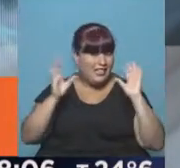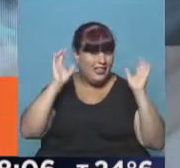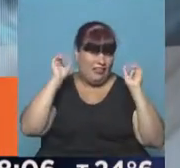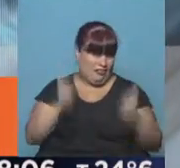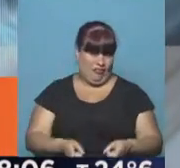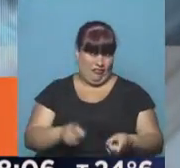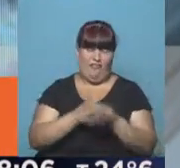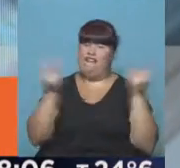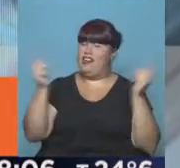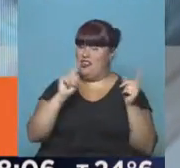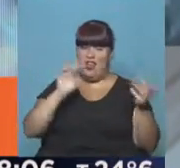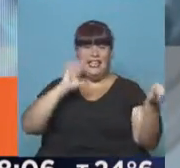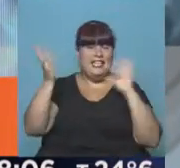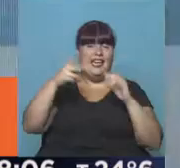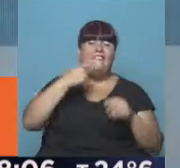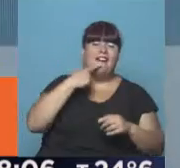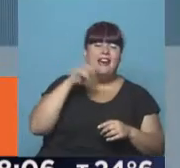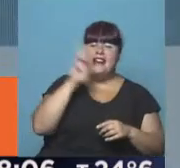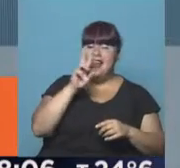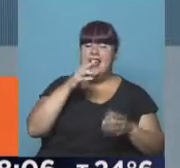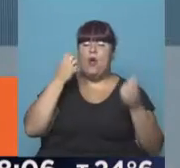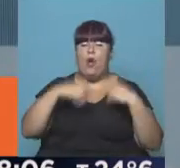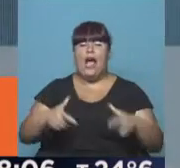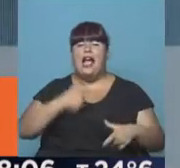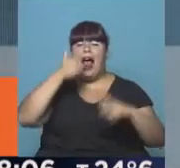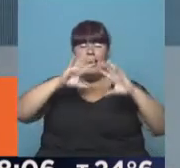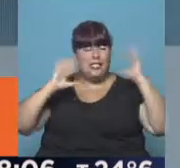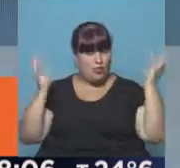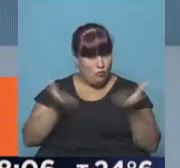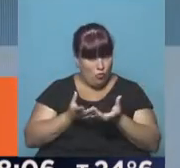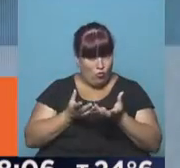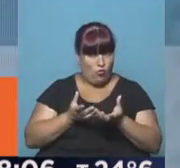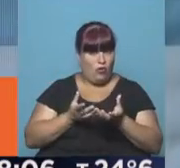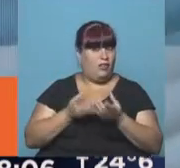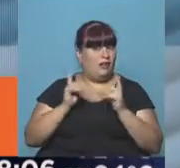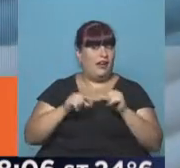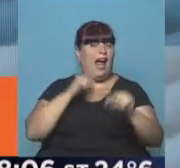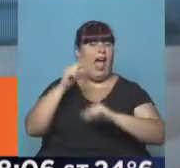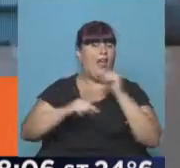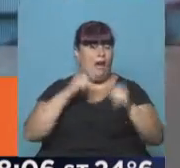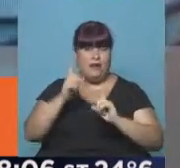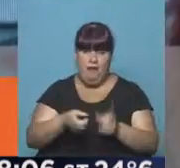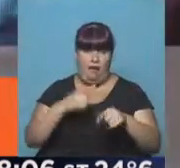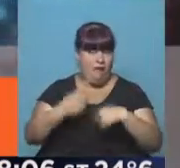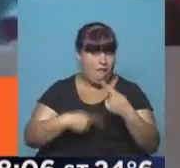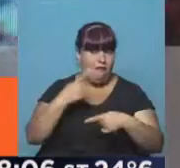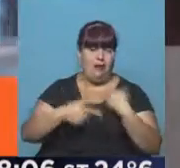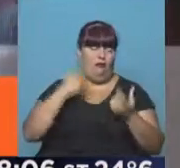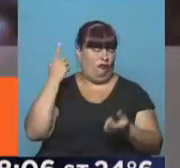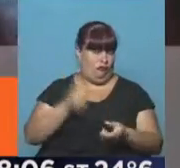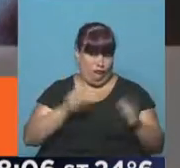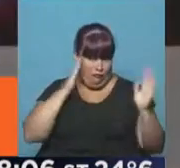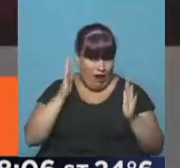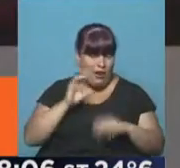quedarse o sea los fenómenos de niño y niña a partir del calentamiento global van a ser cada vez más seguidos y más intensos